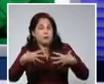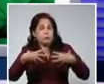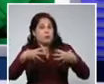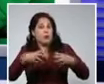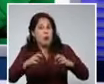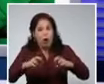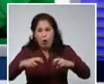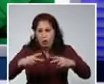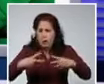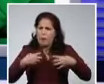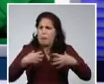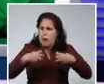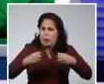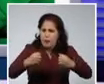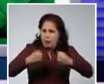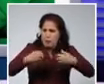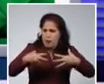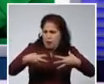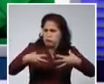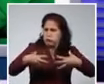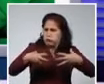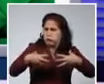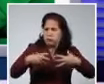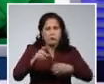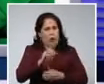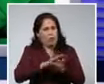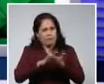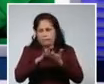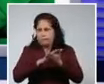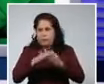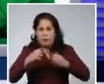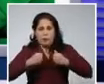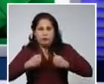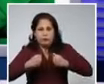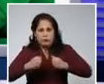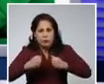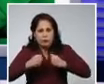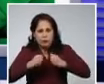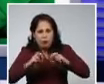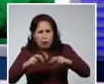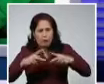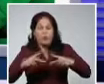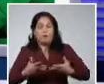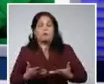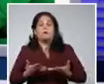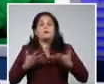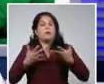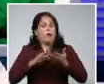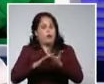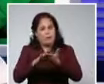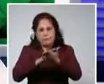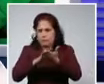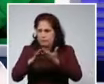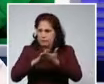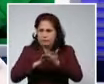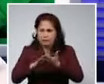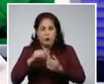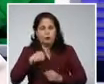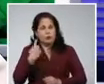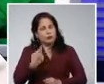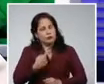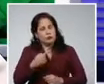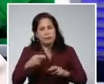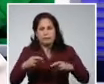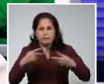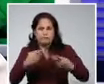asistolia, que no fue posible realizar la reanimación cardiopulmonar. Reiteramos nuestras